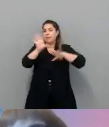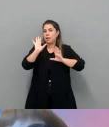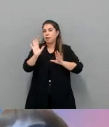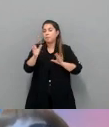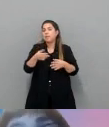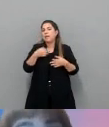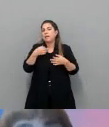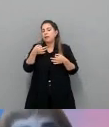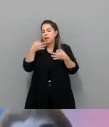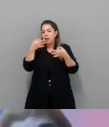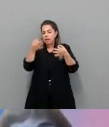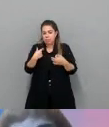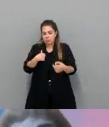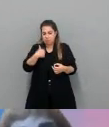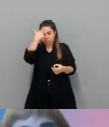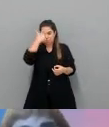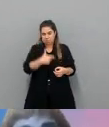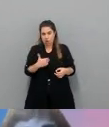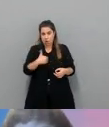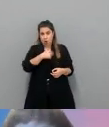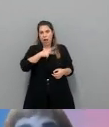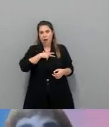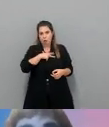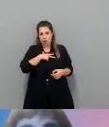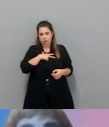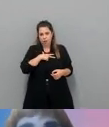os lo dice aquí una abogada, llegar a un acuerdo.